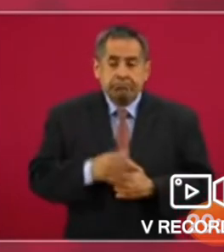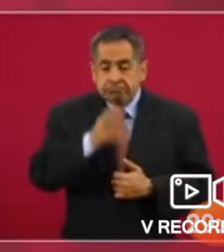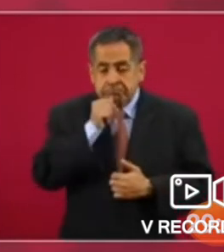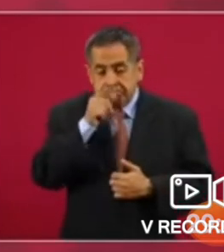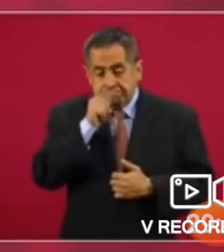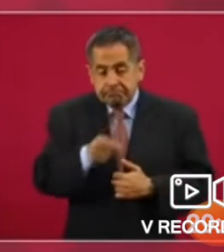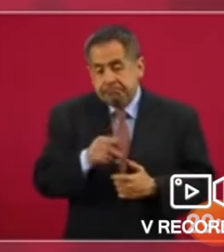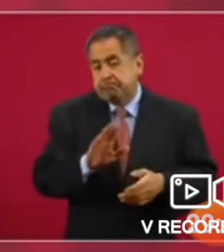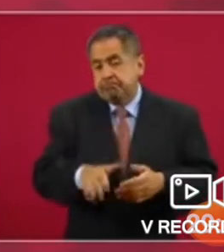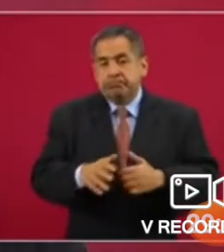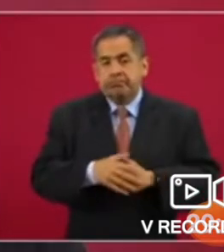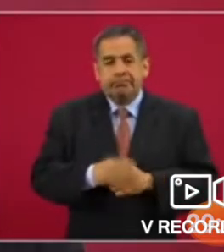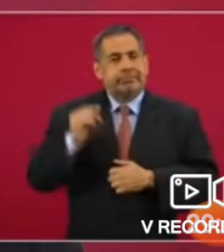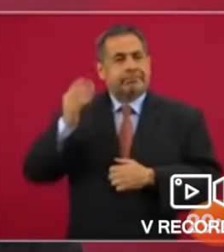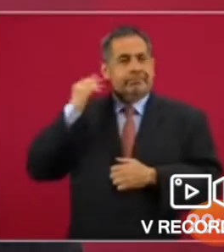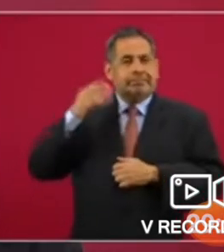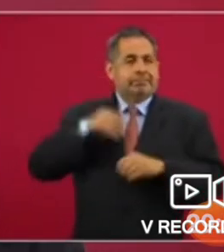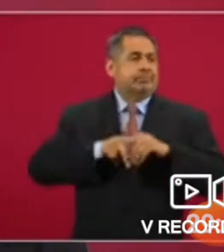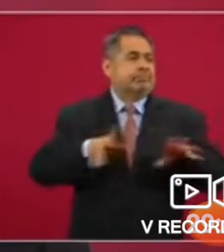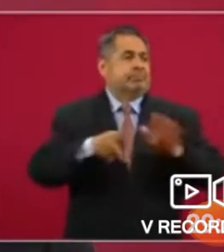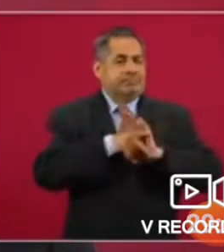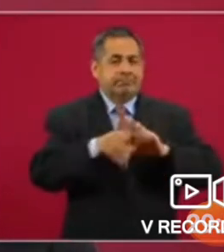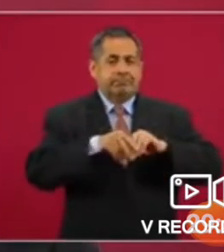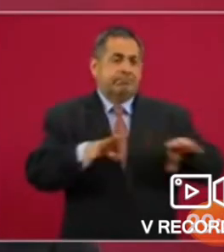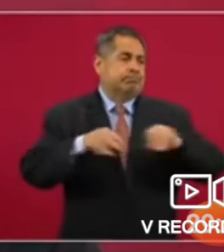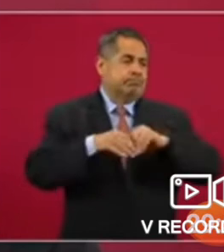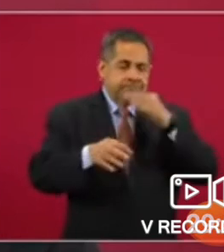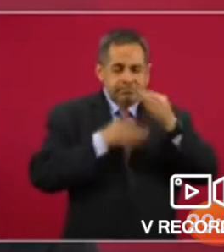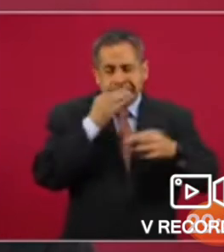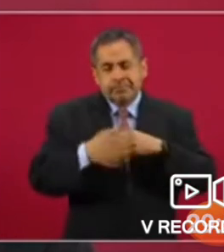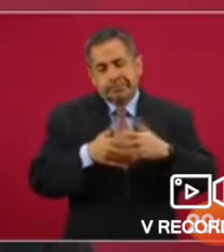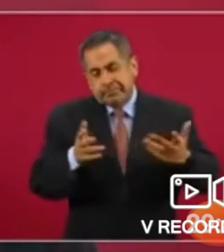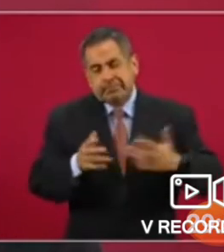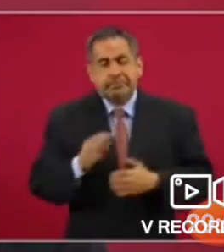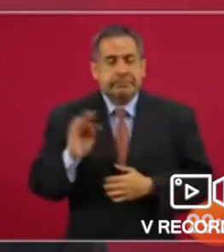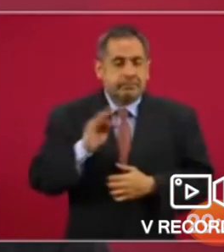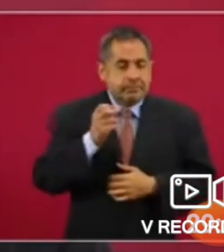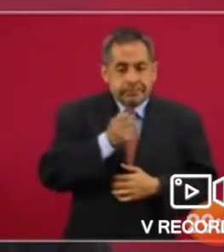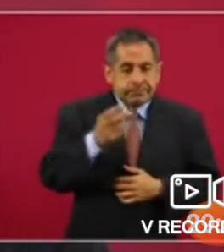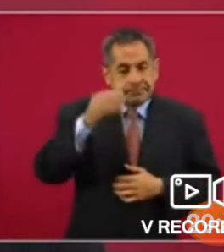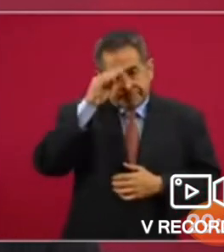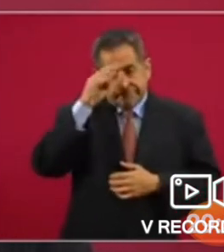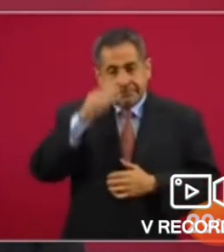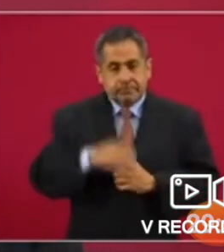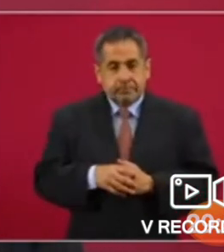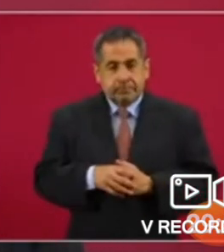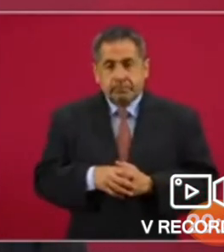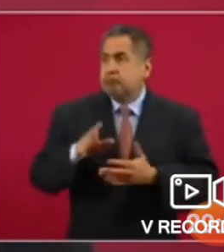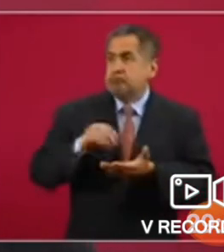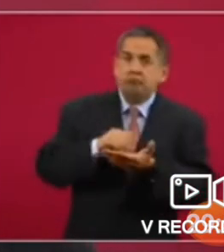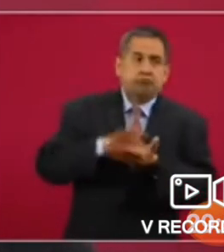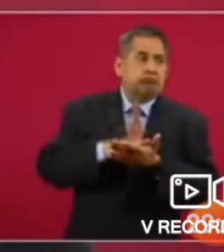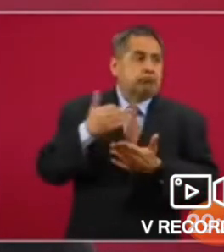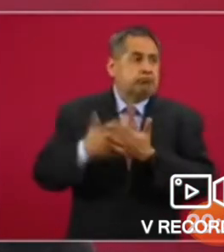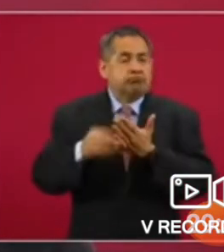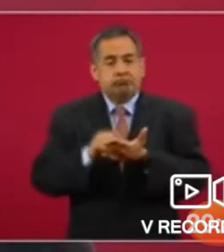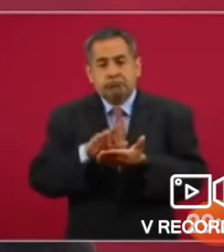de columnas periodísticas y de primeras planas, lo recordarán. Y la inquietud es, no los están registrando a